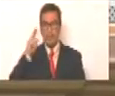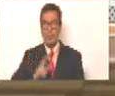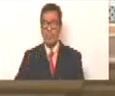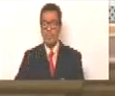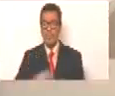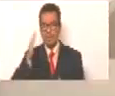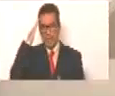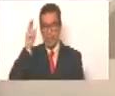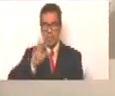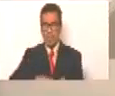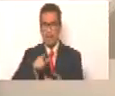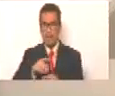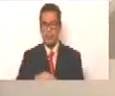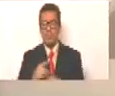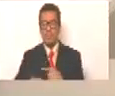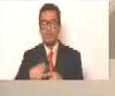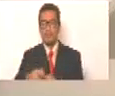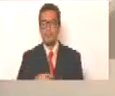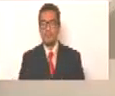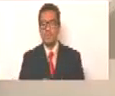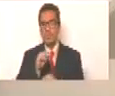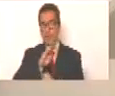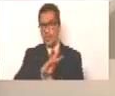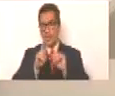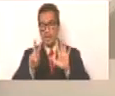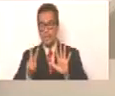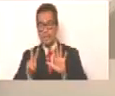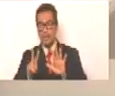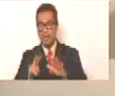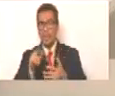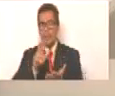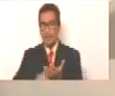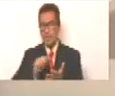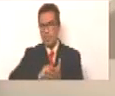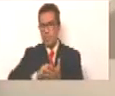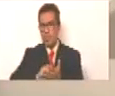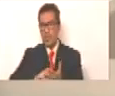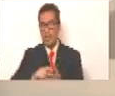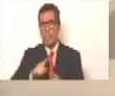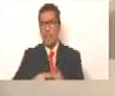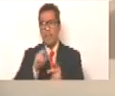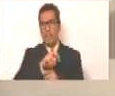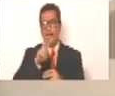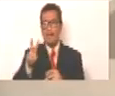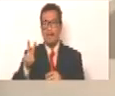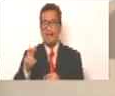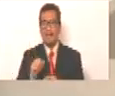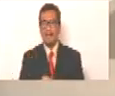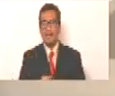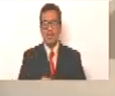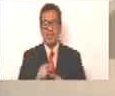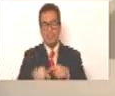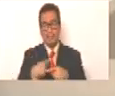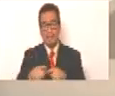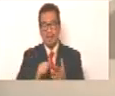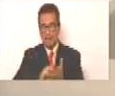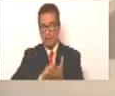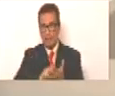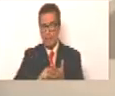aprobado. Siguiente. 47º, se sugiere aprobar el epígrafe para el artículo 22, quedando redactado de la manera siguiente: epígrafe,